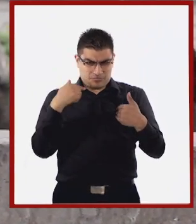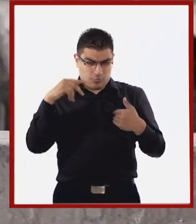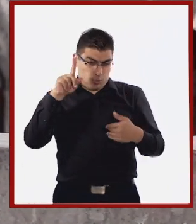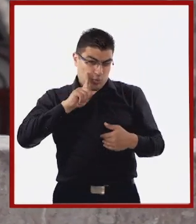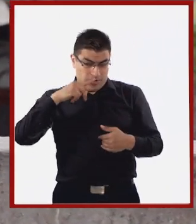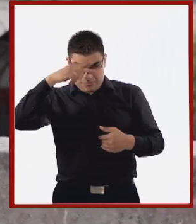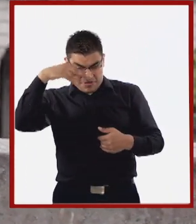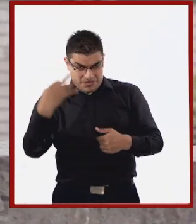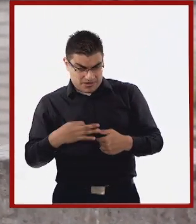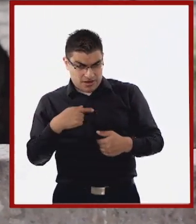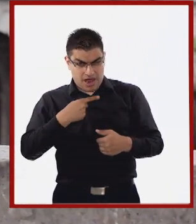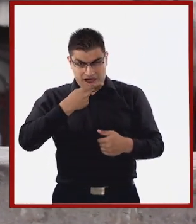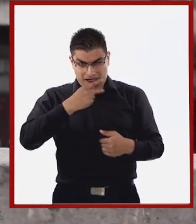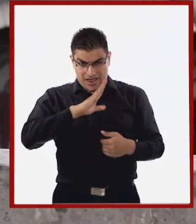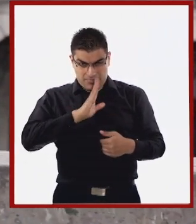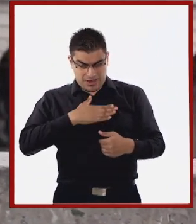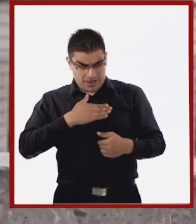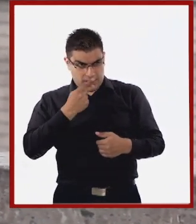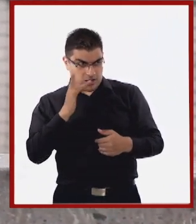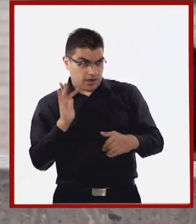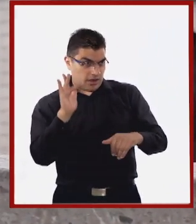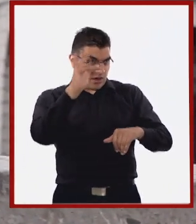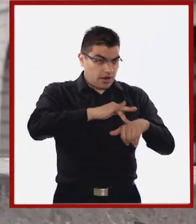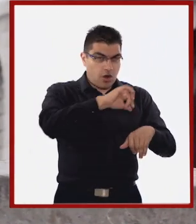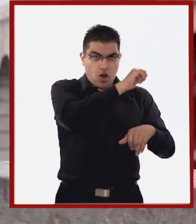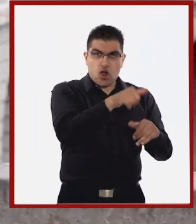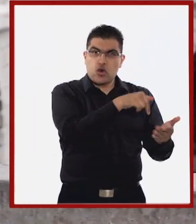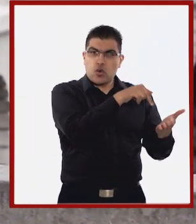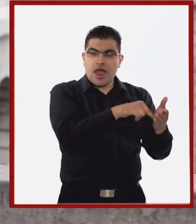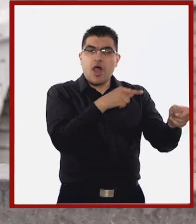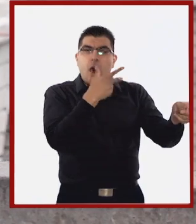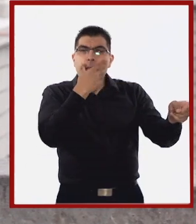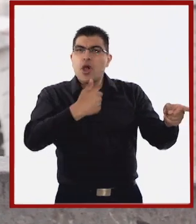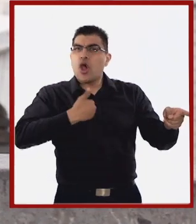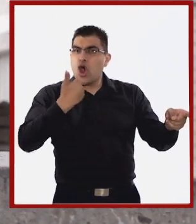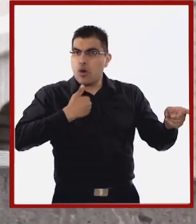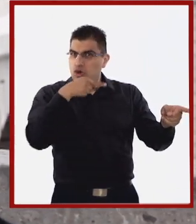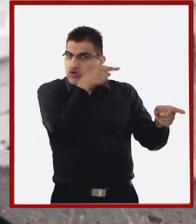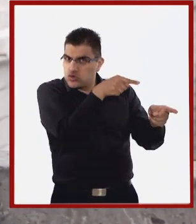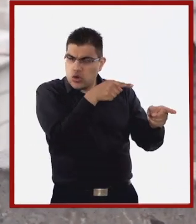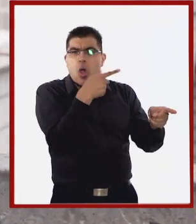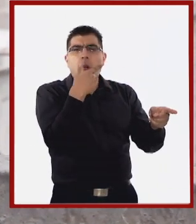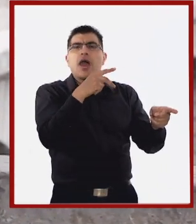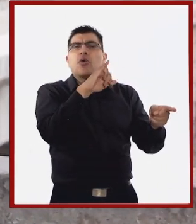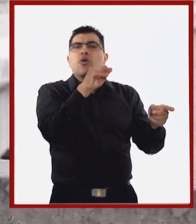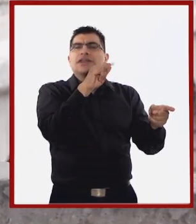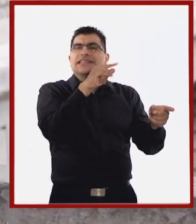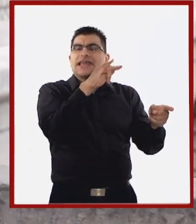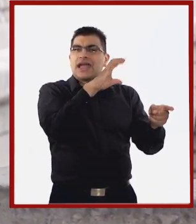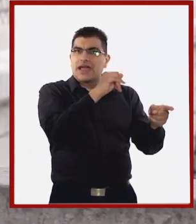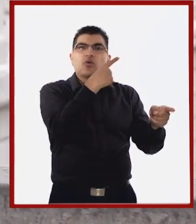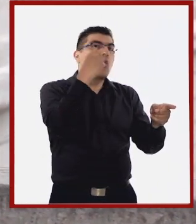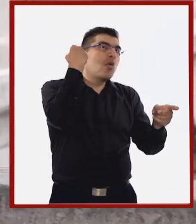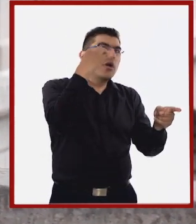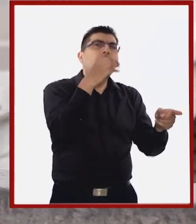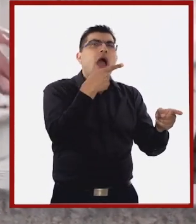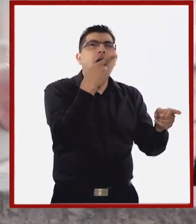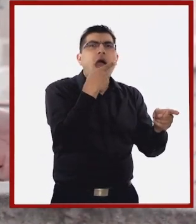México que habla español, me puedo poner en los zapatos de un joven juchiteca que vive en Oaxaca y habla